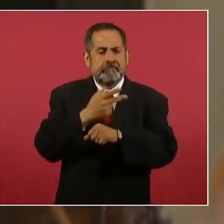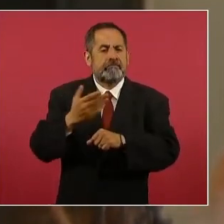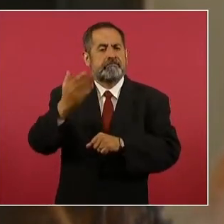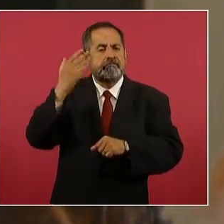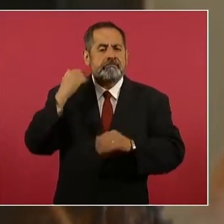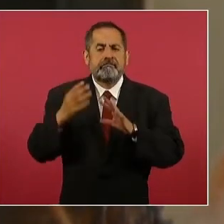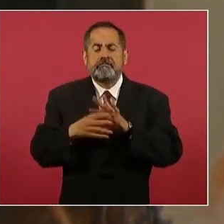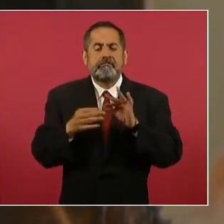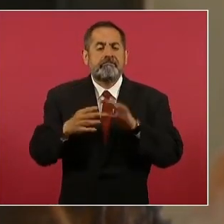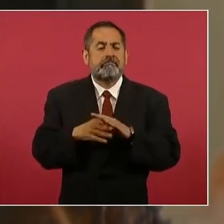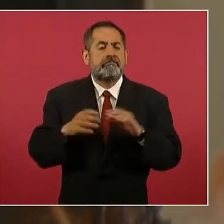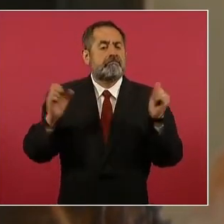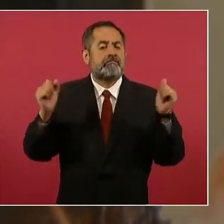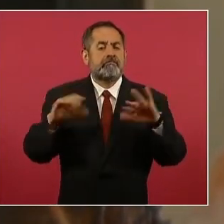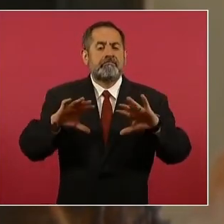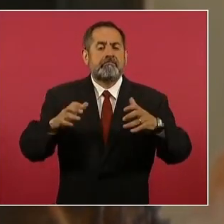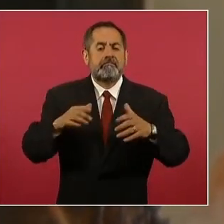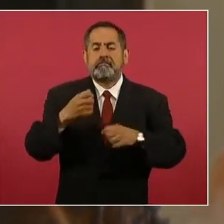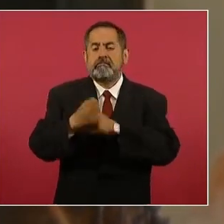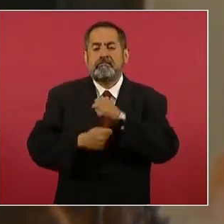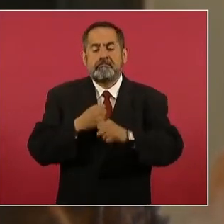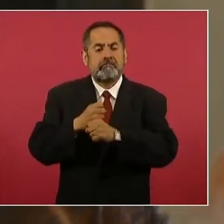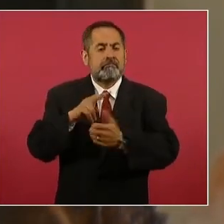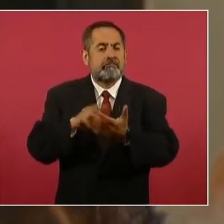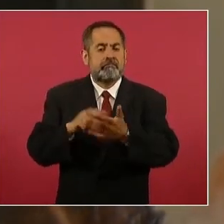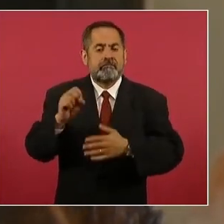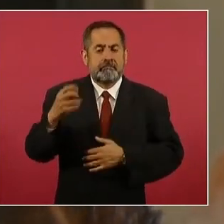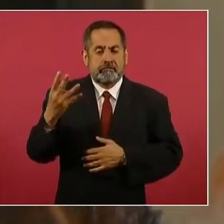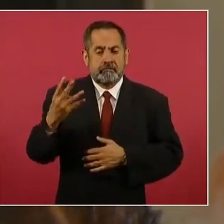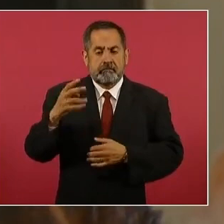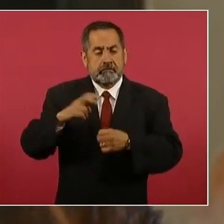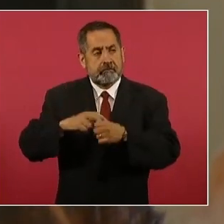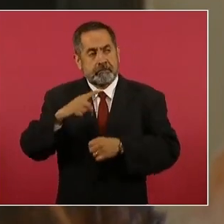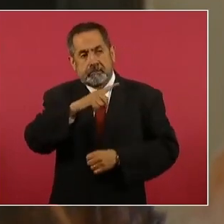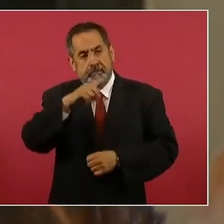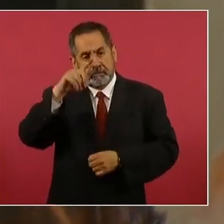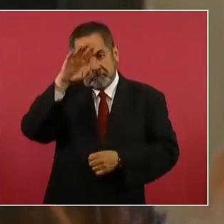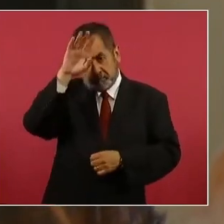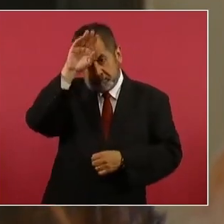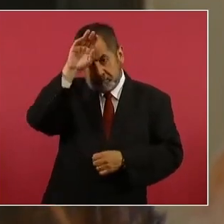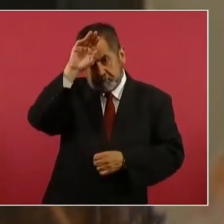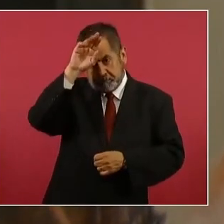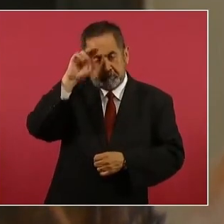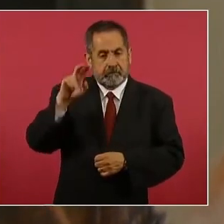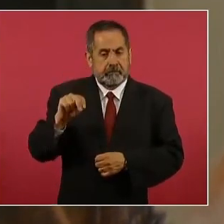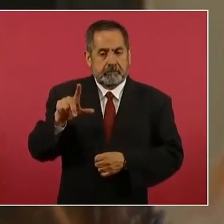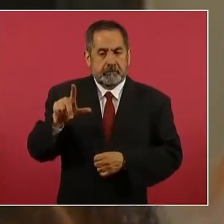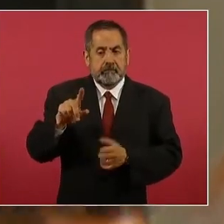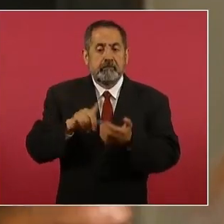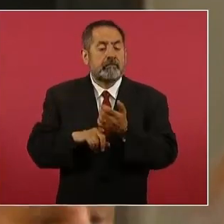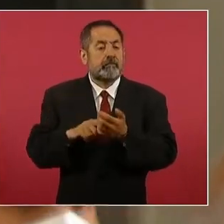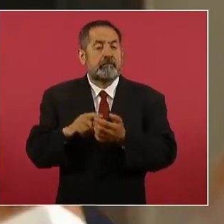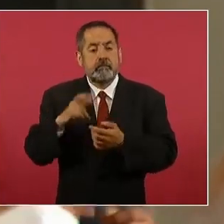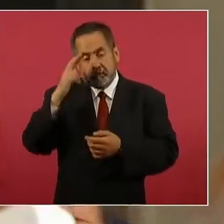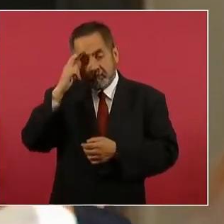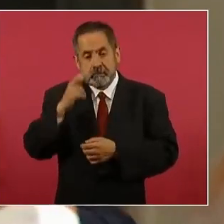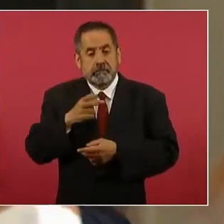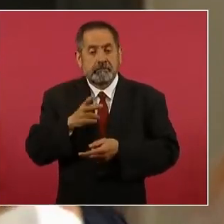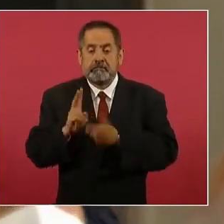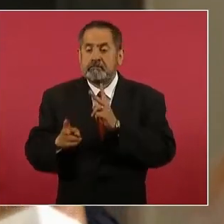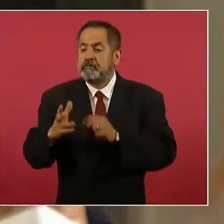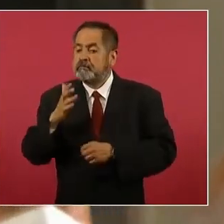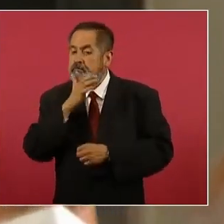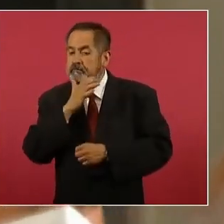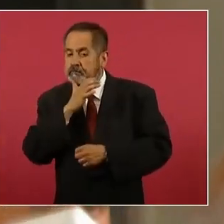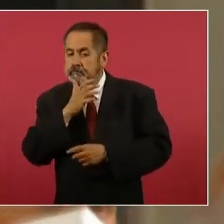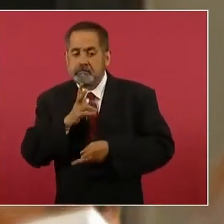en la cumbre extraordinaria del 2004 en Monterrey, Nuevo León, cuando Fidel Castro conversa con